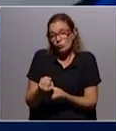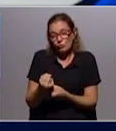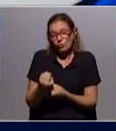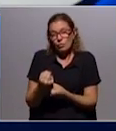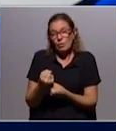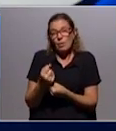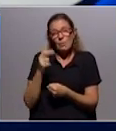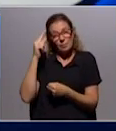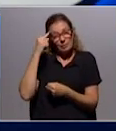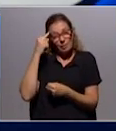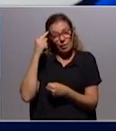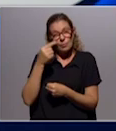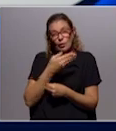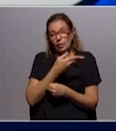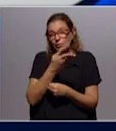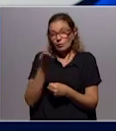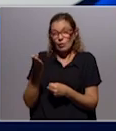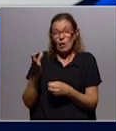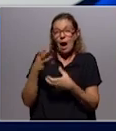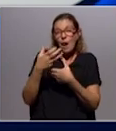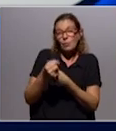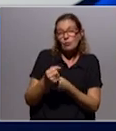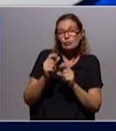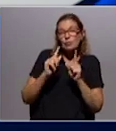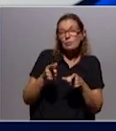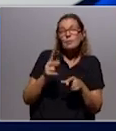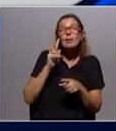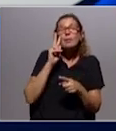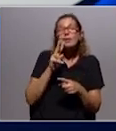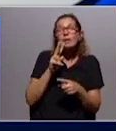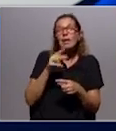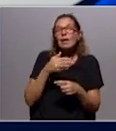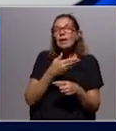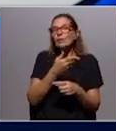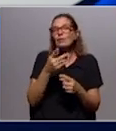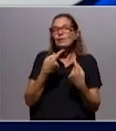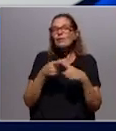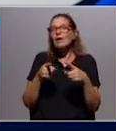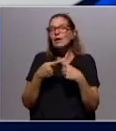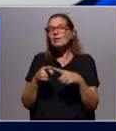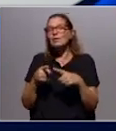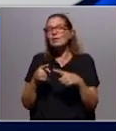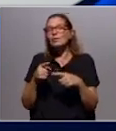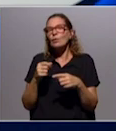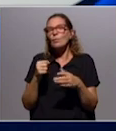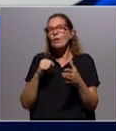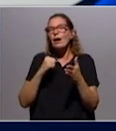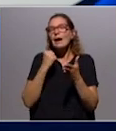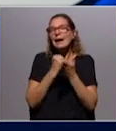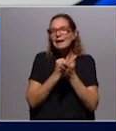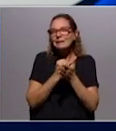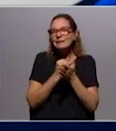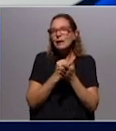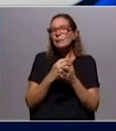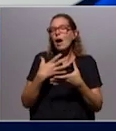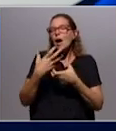en los ojos de todo carnaval es ese otro granito de arena para ampliar la mirada sobre un montón de cosas no es garantía de nada pero creo que el